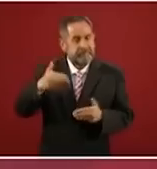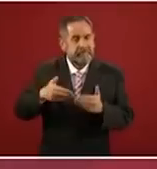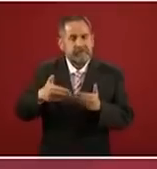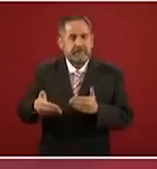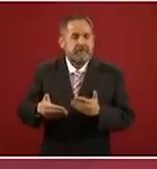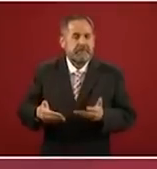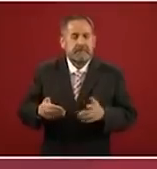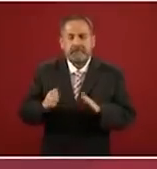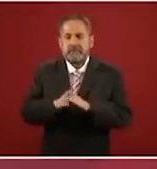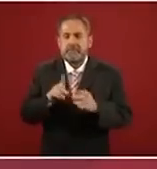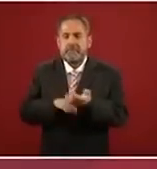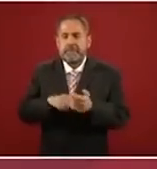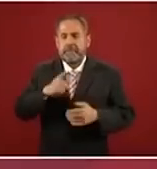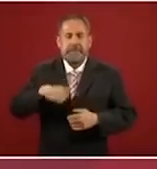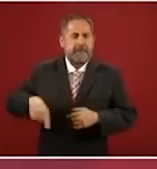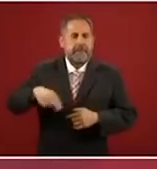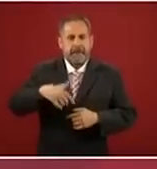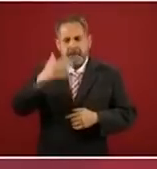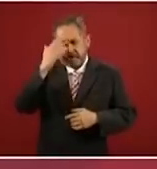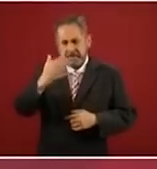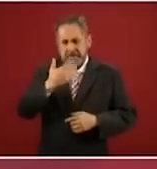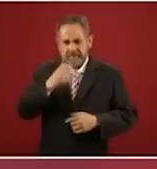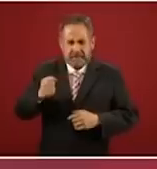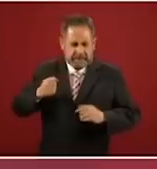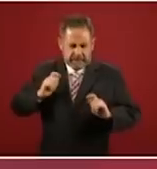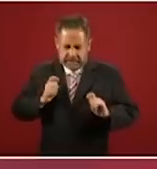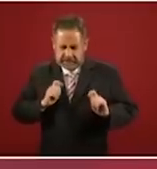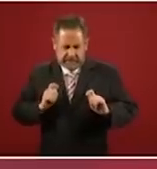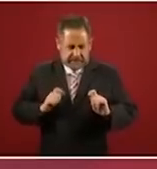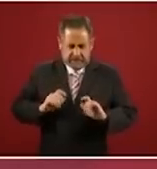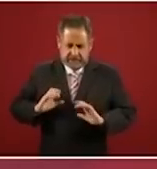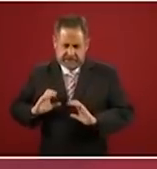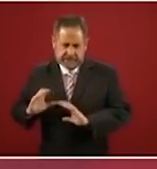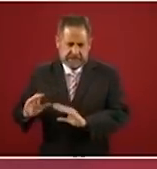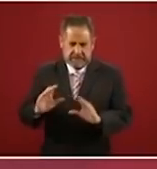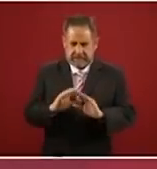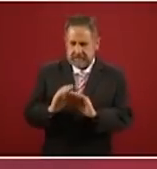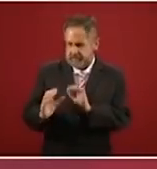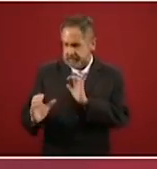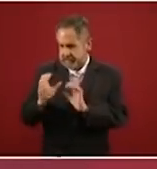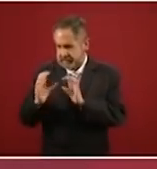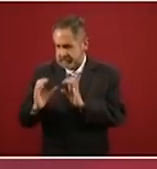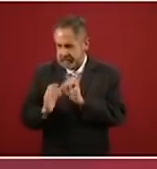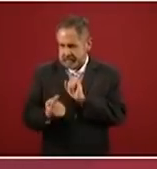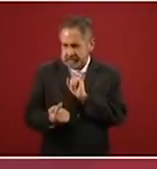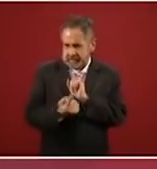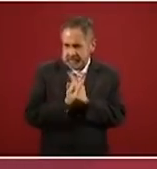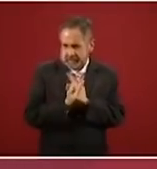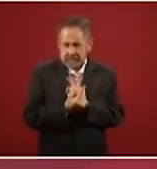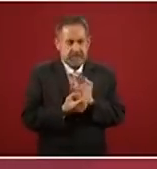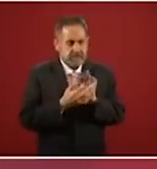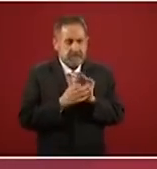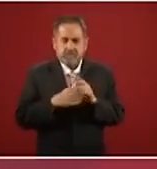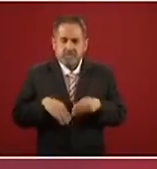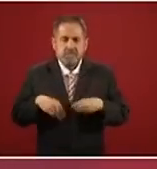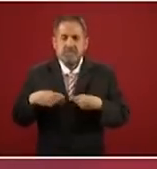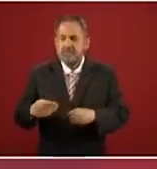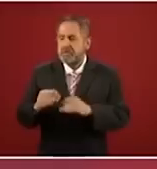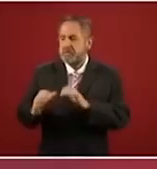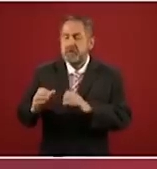de sus habilidades para poder comunicarse identificar y darle un tratamiento